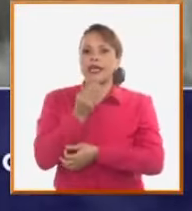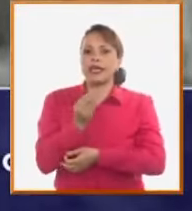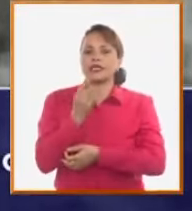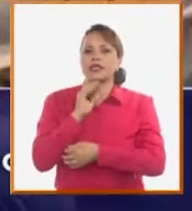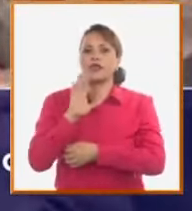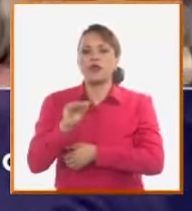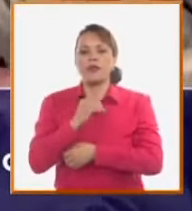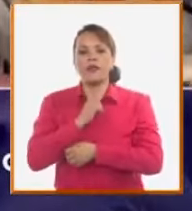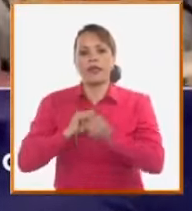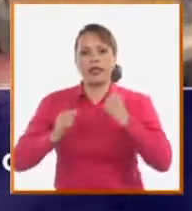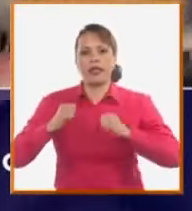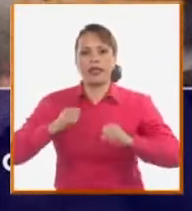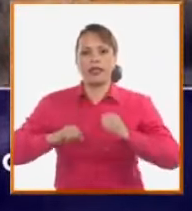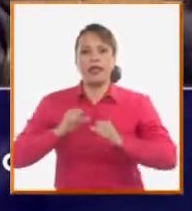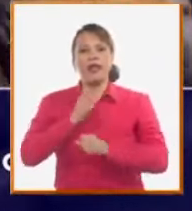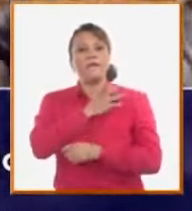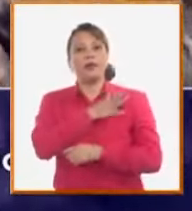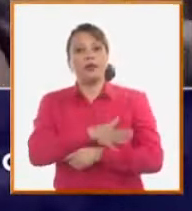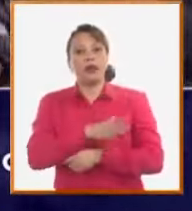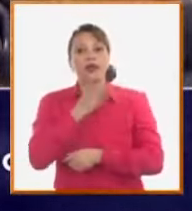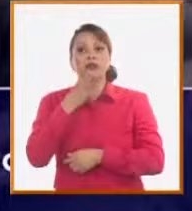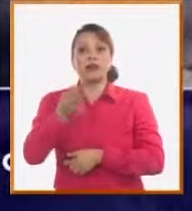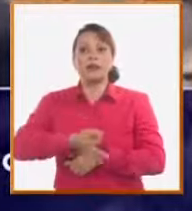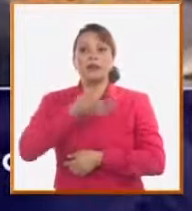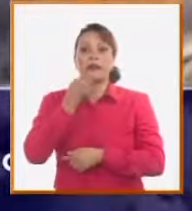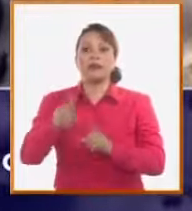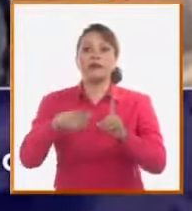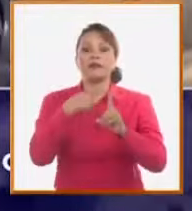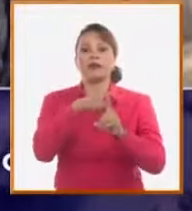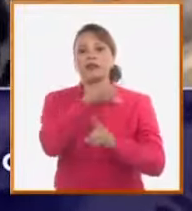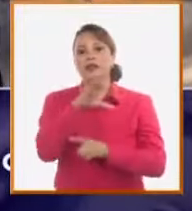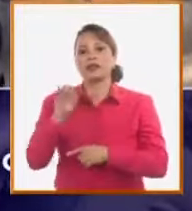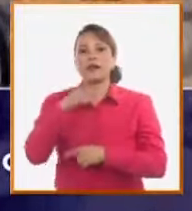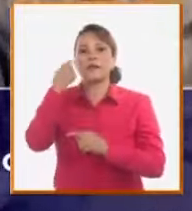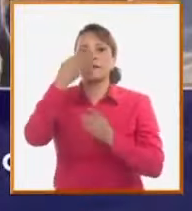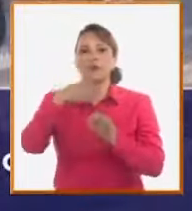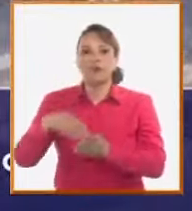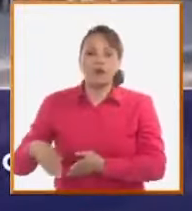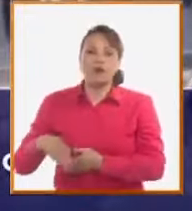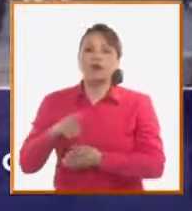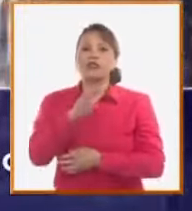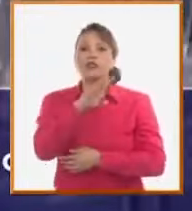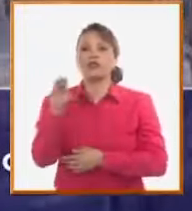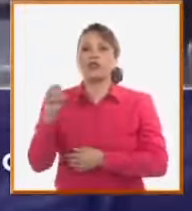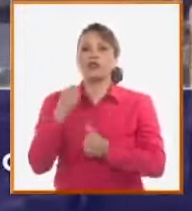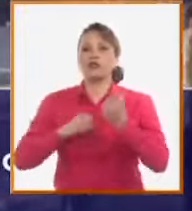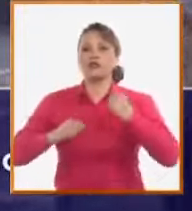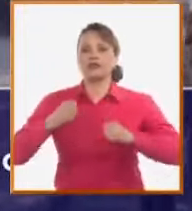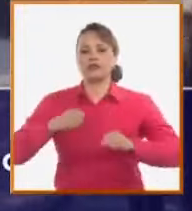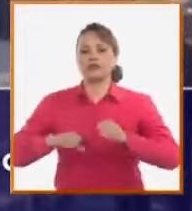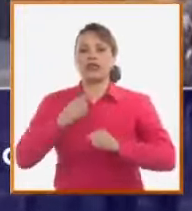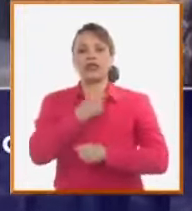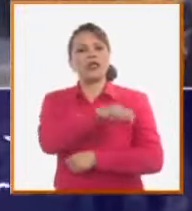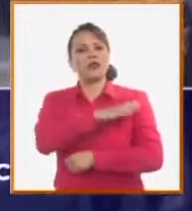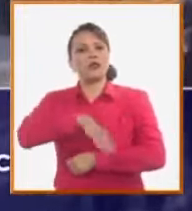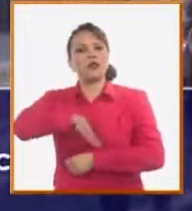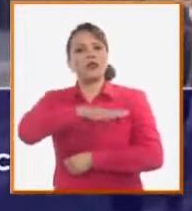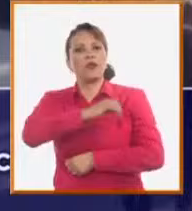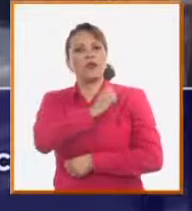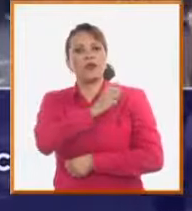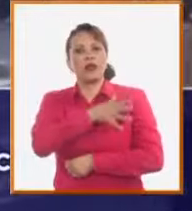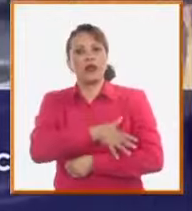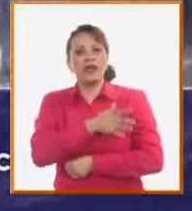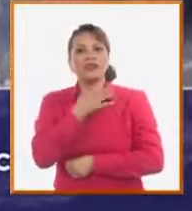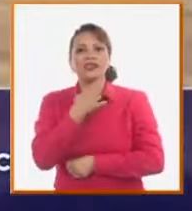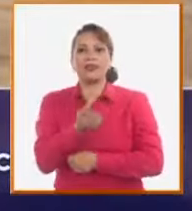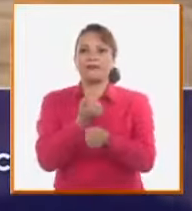autoridades gazatíes hablan de más de 100 muertos y 200 heridos. Esto ocurre en un momento en el que la población gazatí se encuentra amenazada,